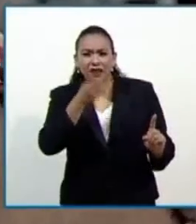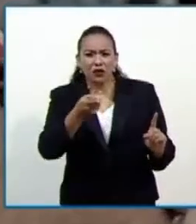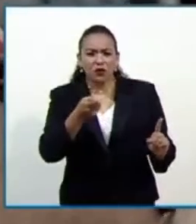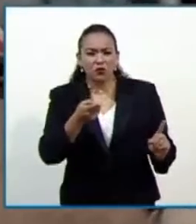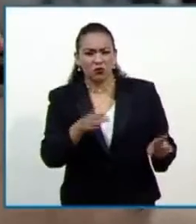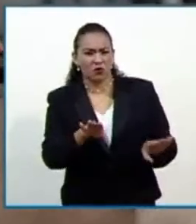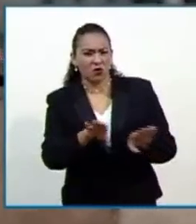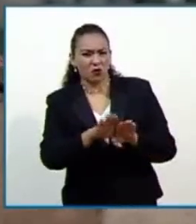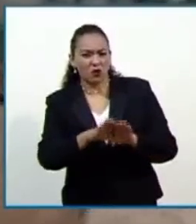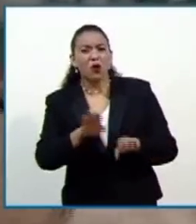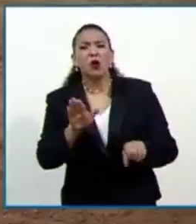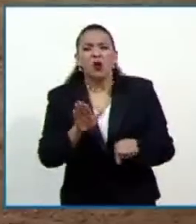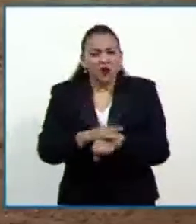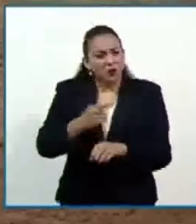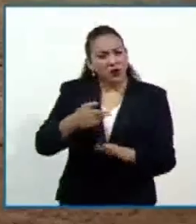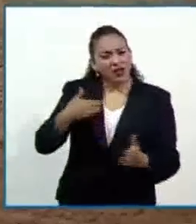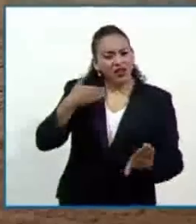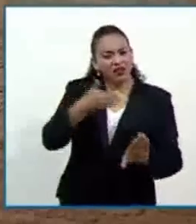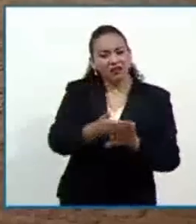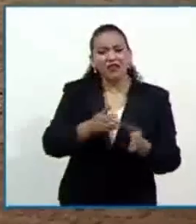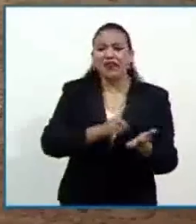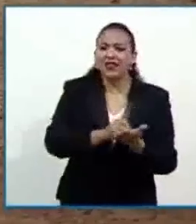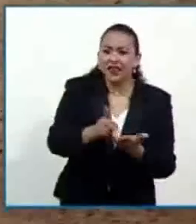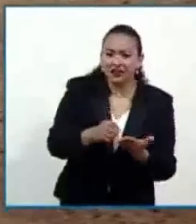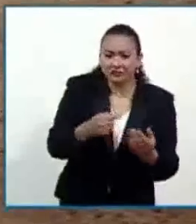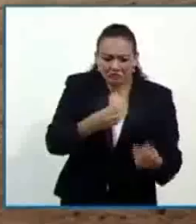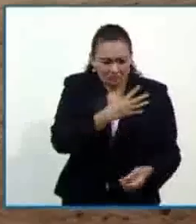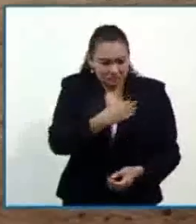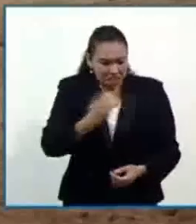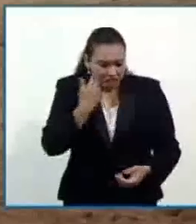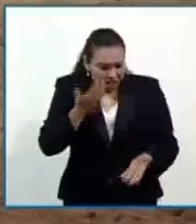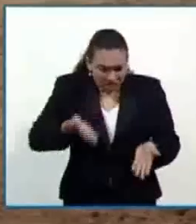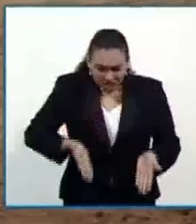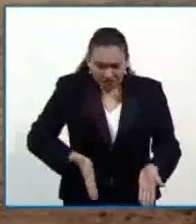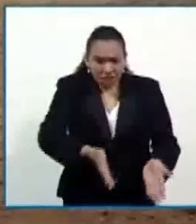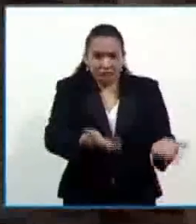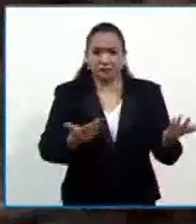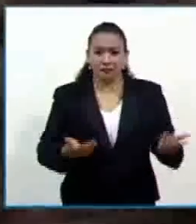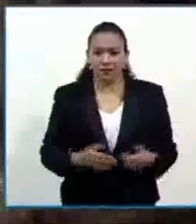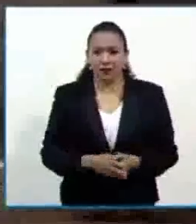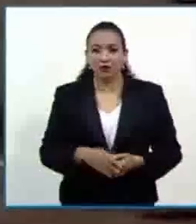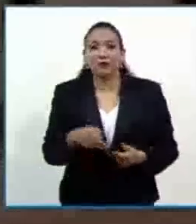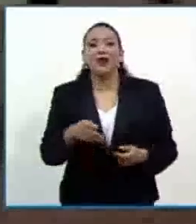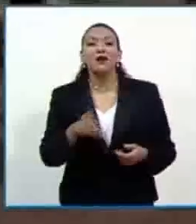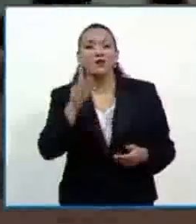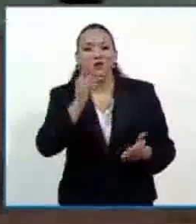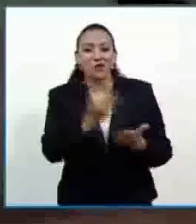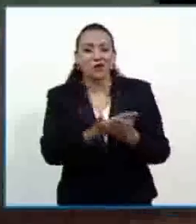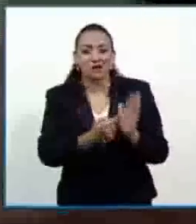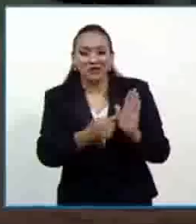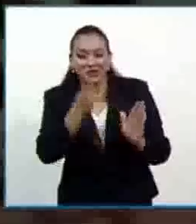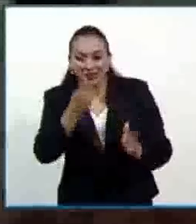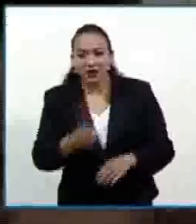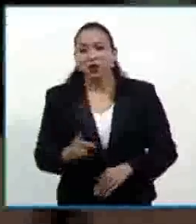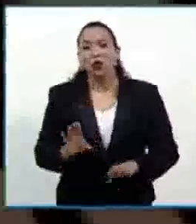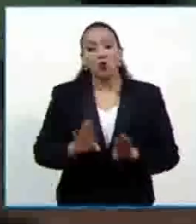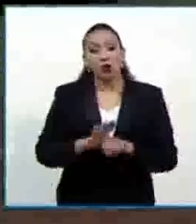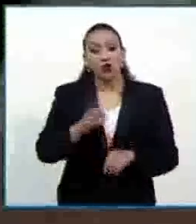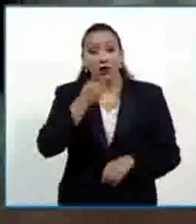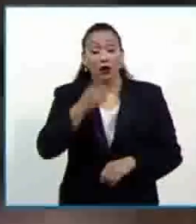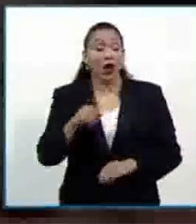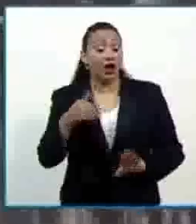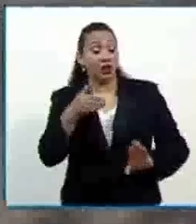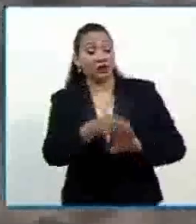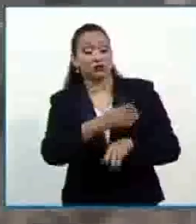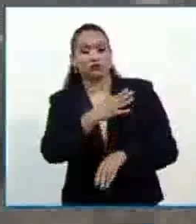los derechos de infantes y adolescentes el asistir a este tipo de eventos, ni tampoco demostró que en atención al interés superior de la